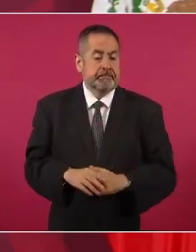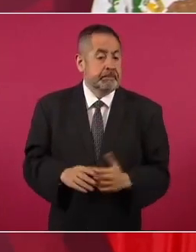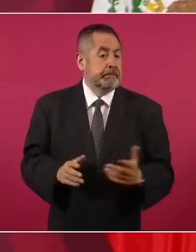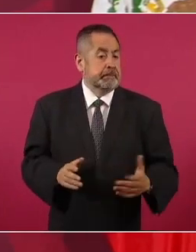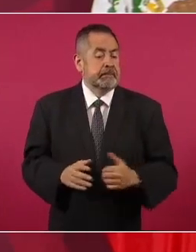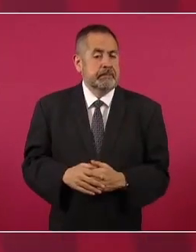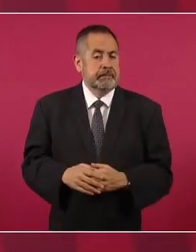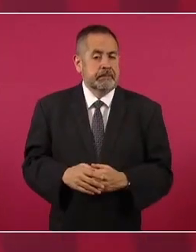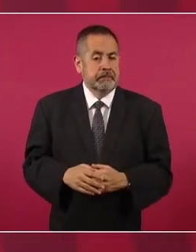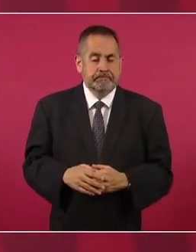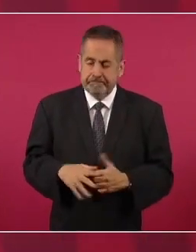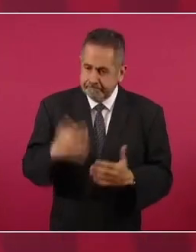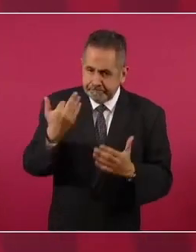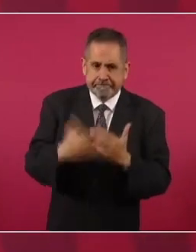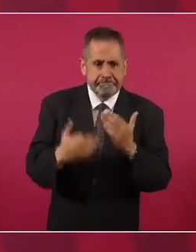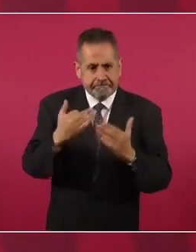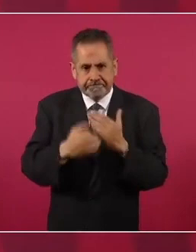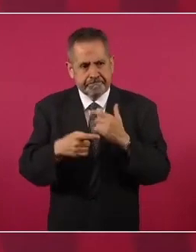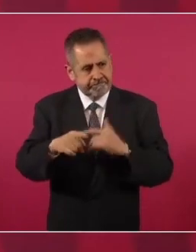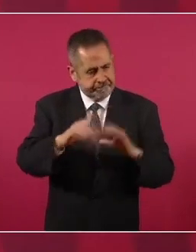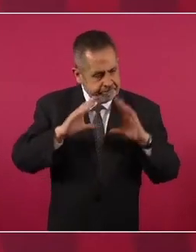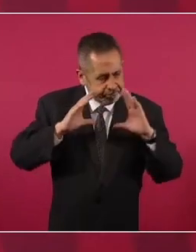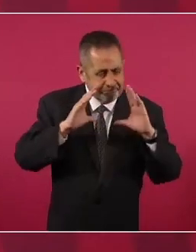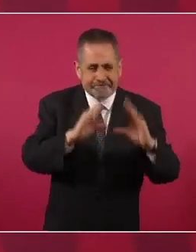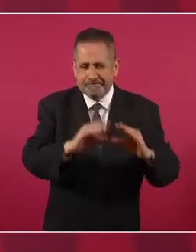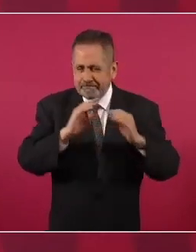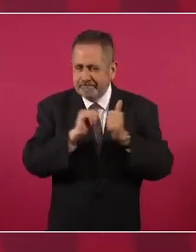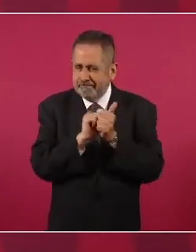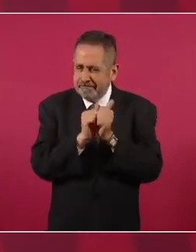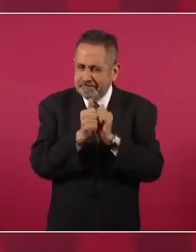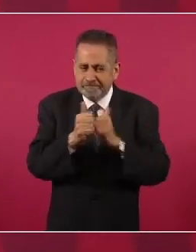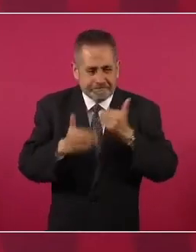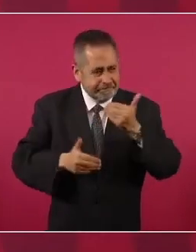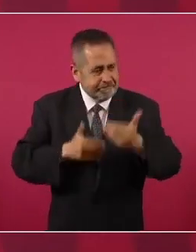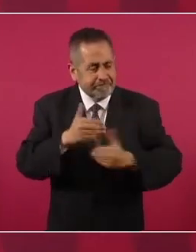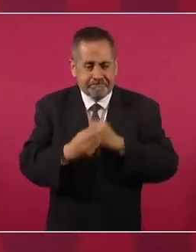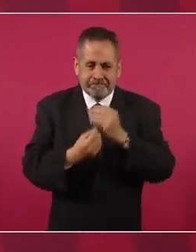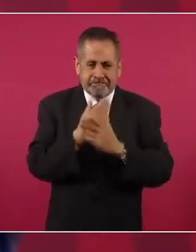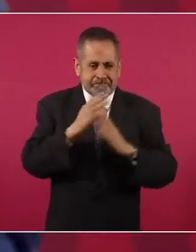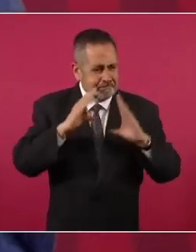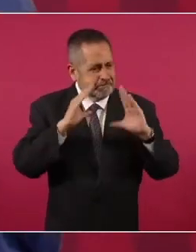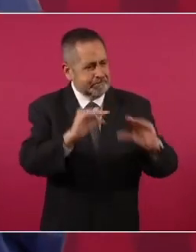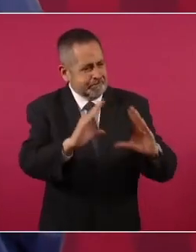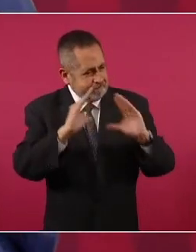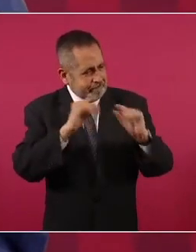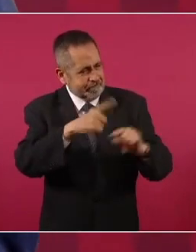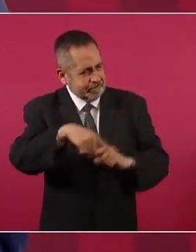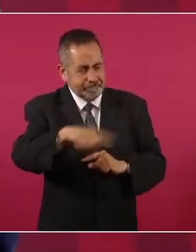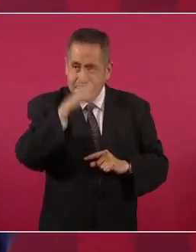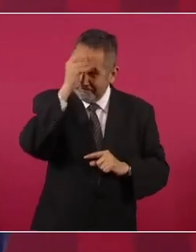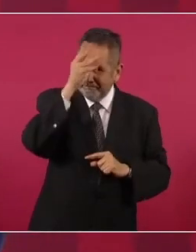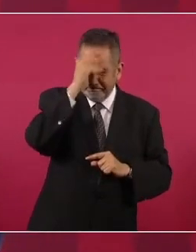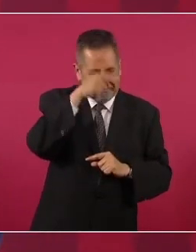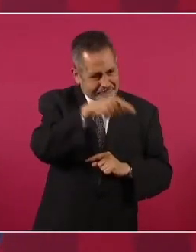Entonces, sí hace falta todo un proceso nuevo de enseñanza, aprendizaje.